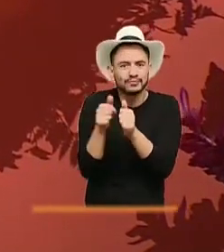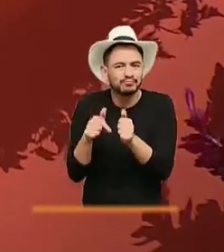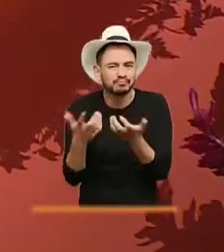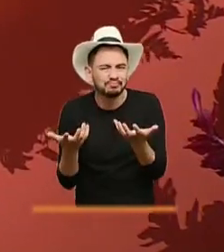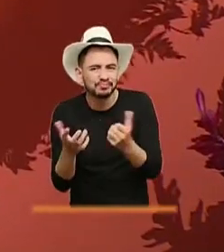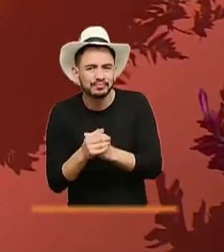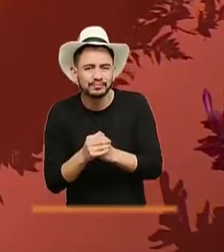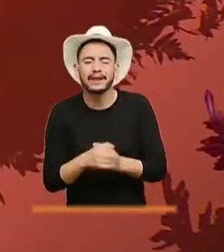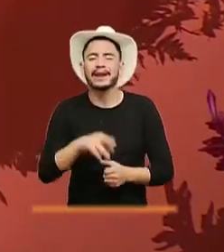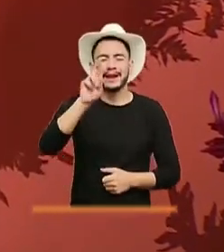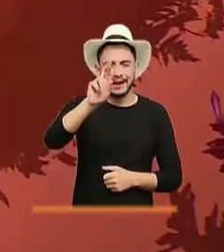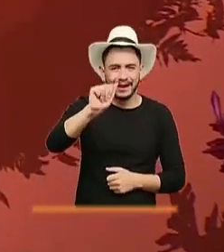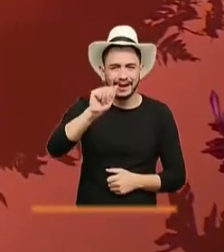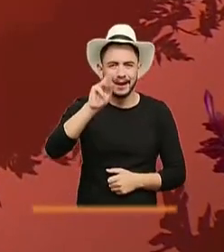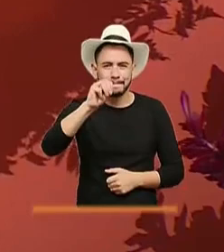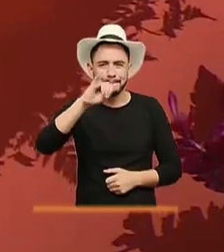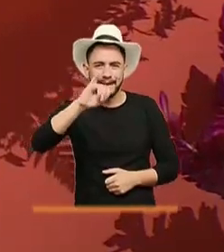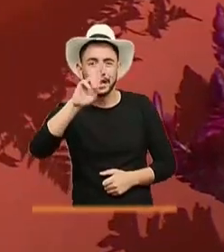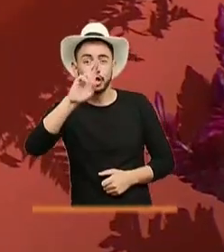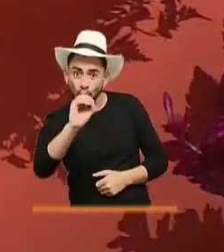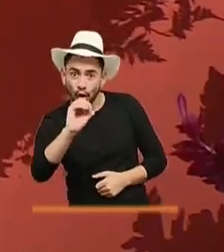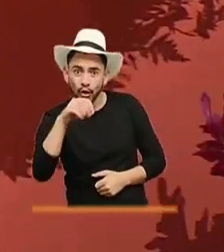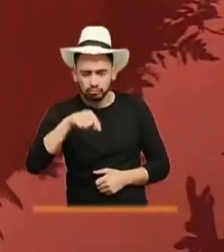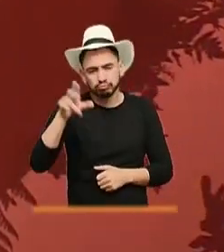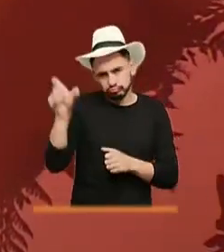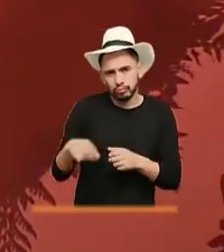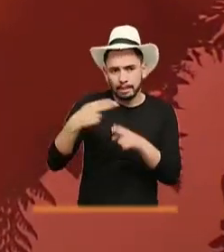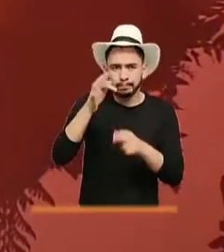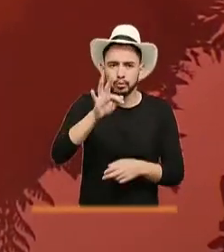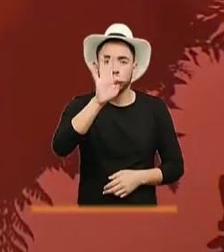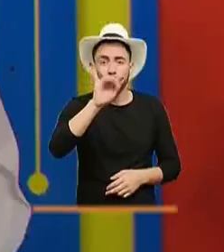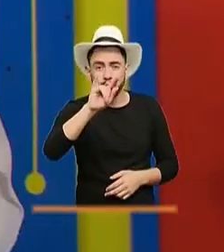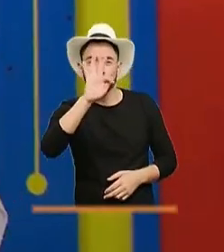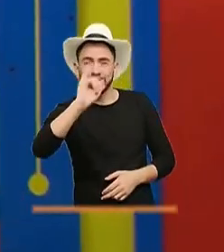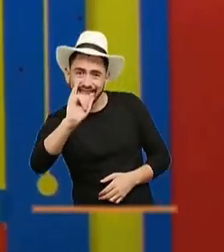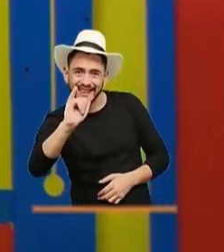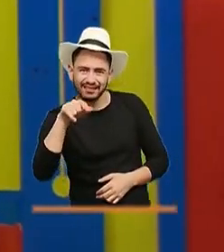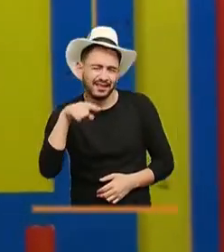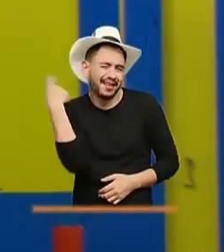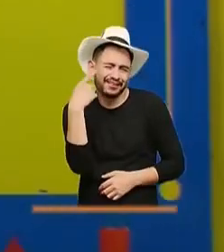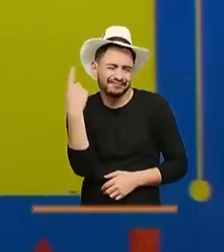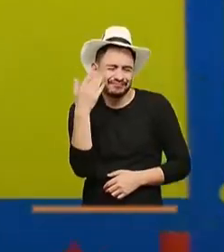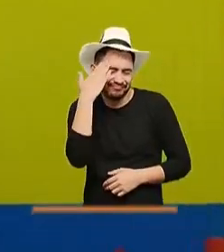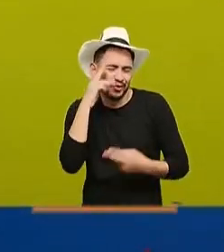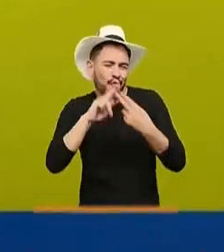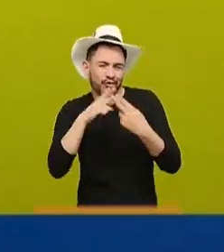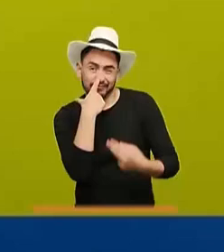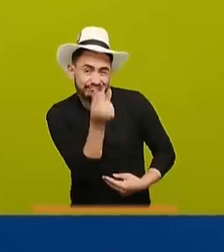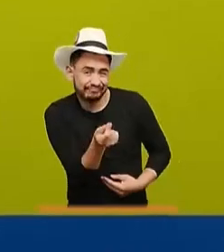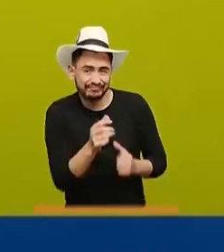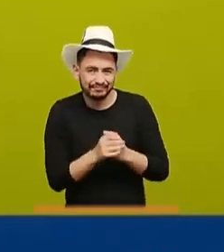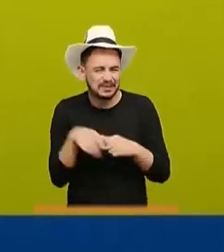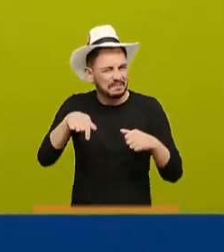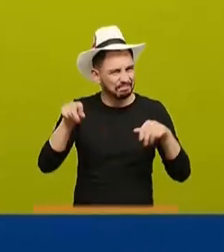amigo Ramiro Gómez Tutti Frutti, conocido también como el Brujo de Montañita. Bueno, entonces el tema para la